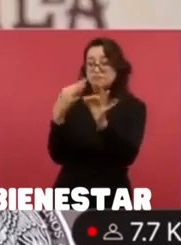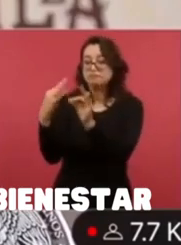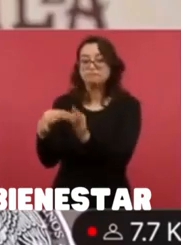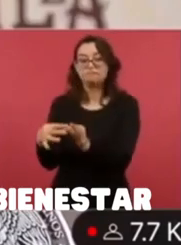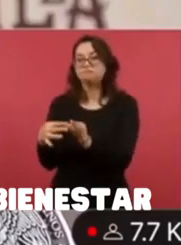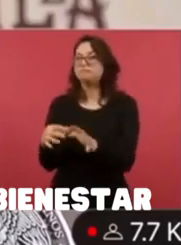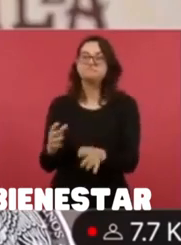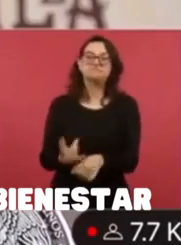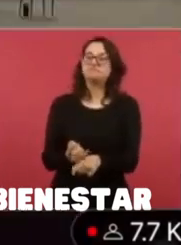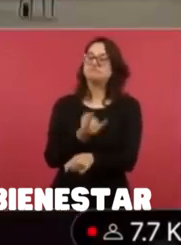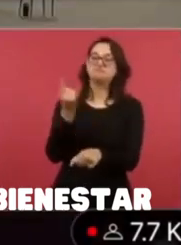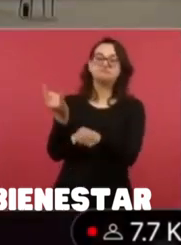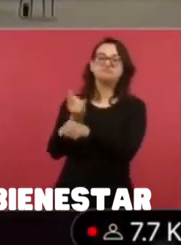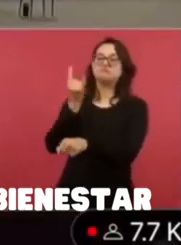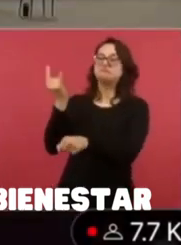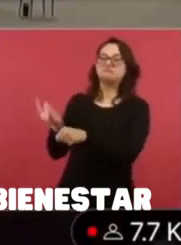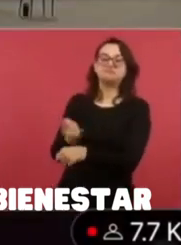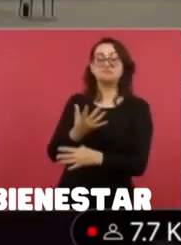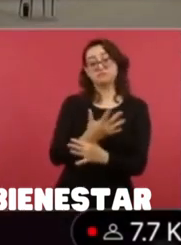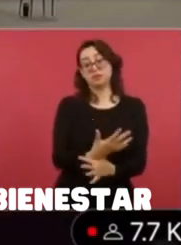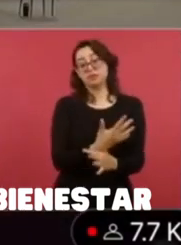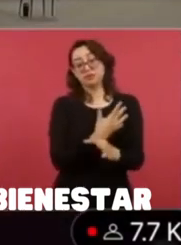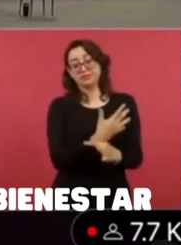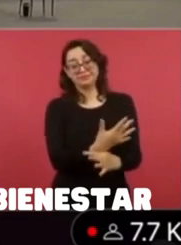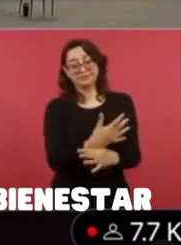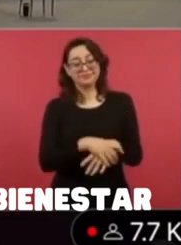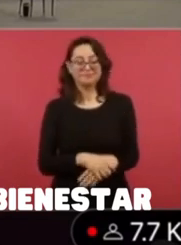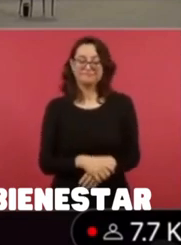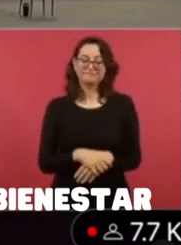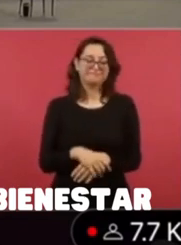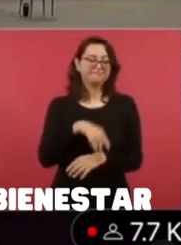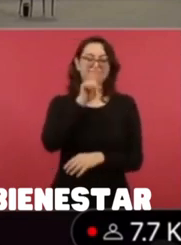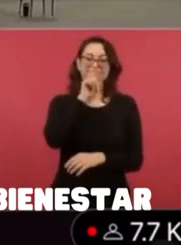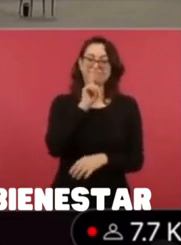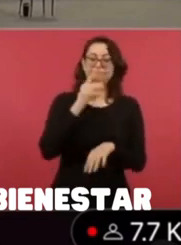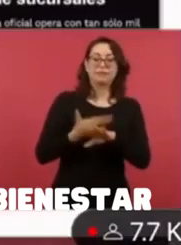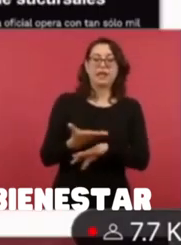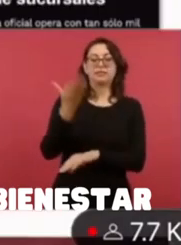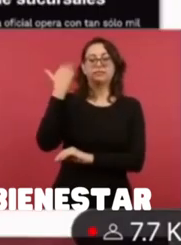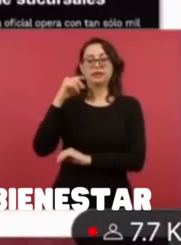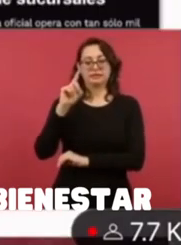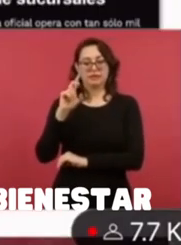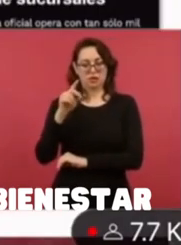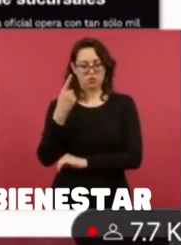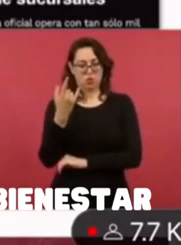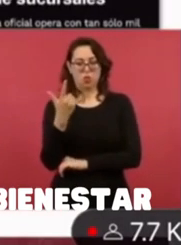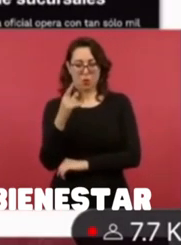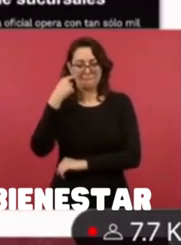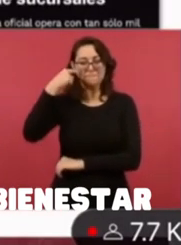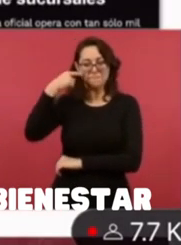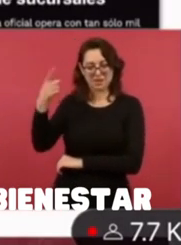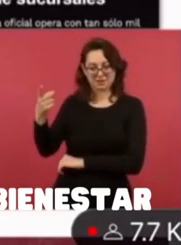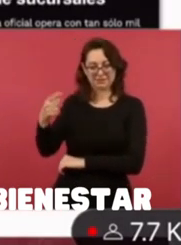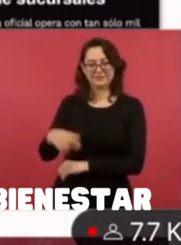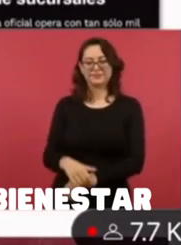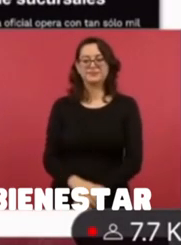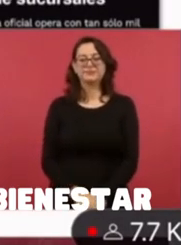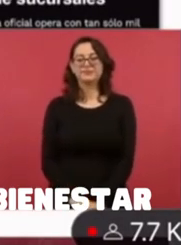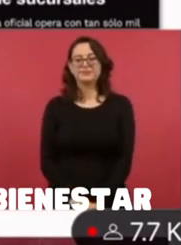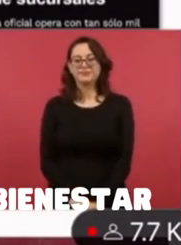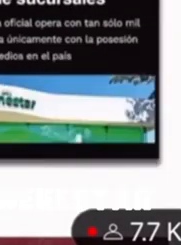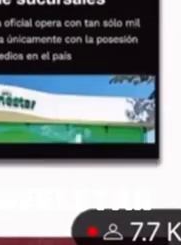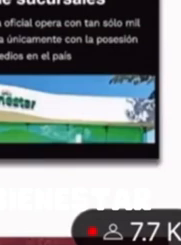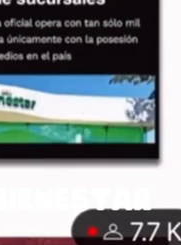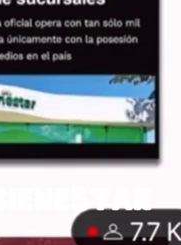esto es falso. El 31 de julio pasado, el diario El Universal publicó en portada una nota titulada «Incumple Banco